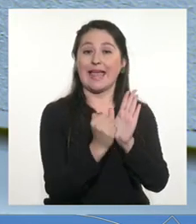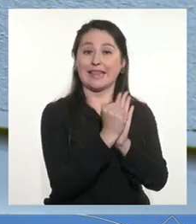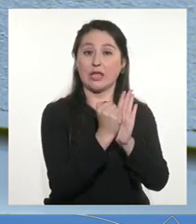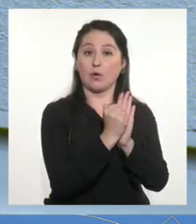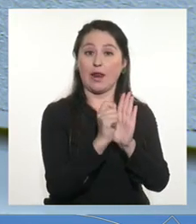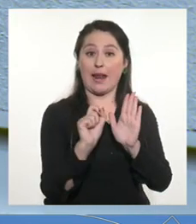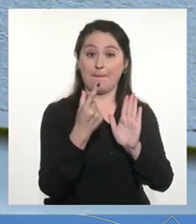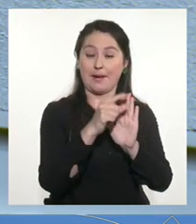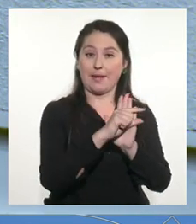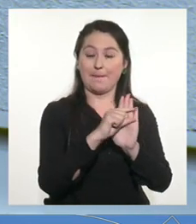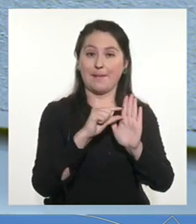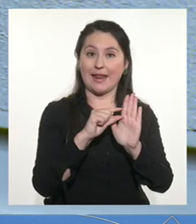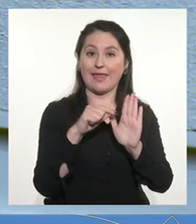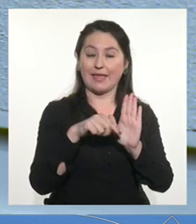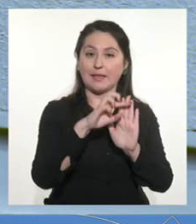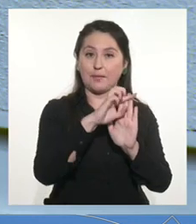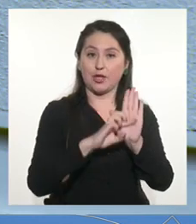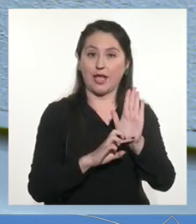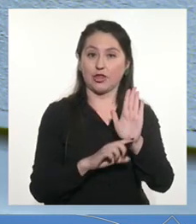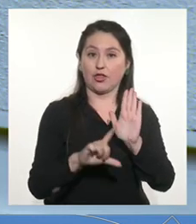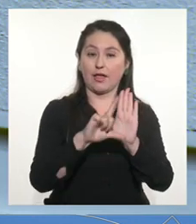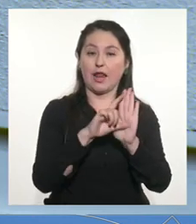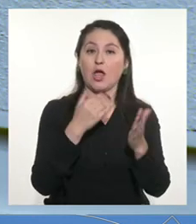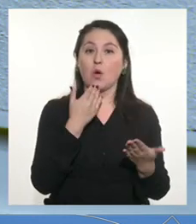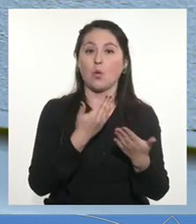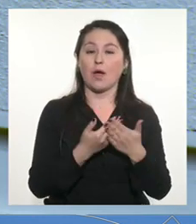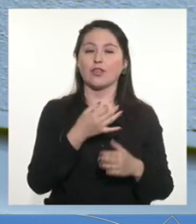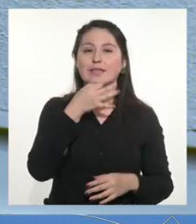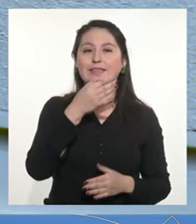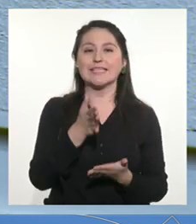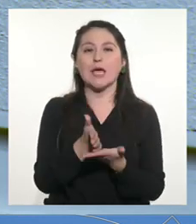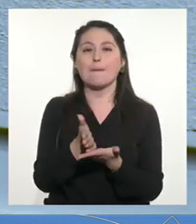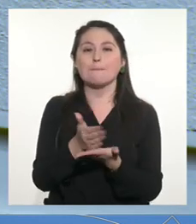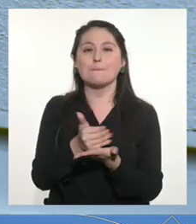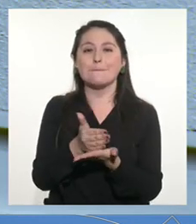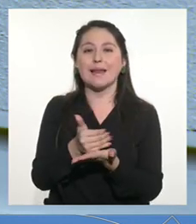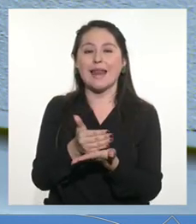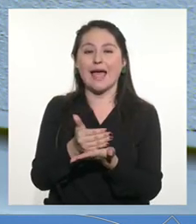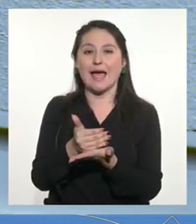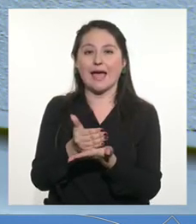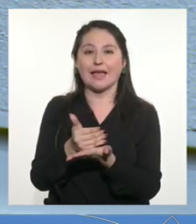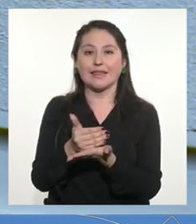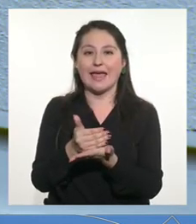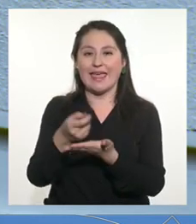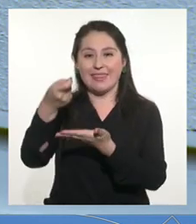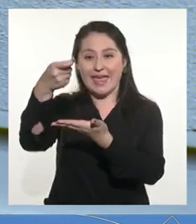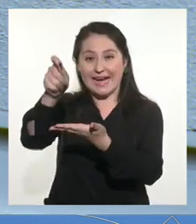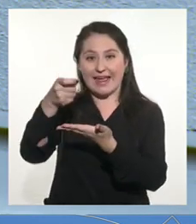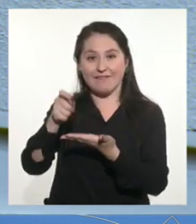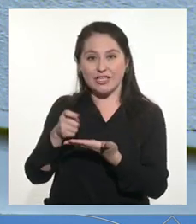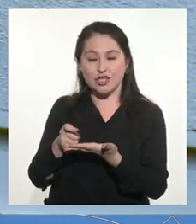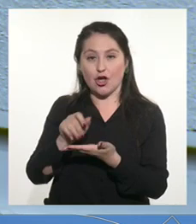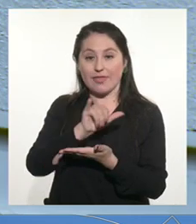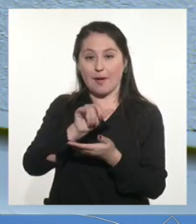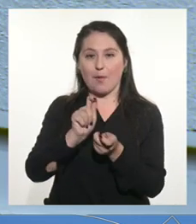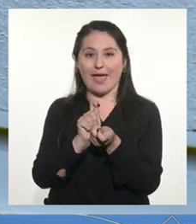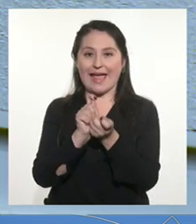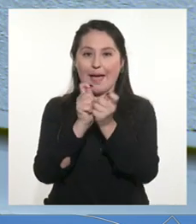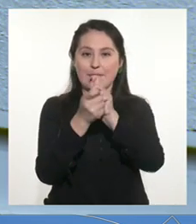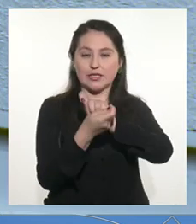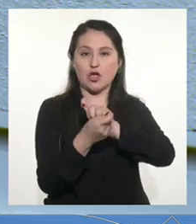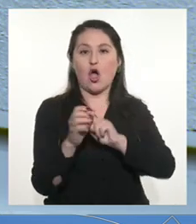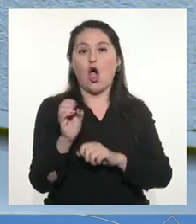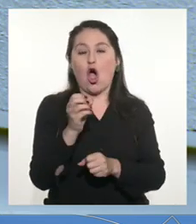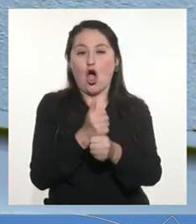primera parte de este proyecto de ley cuando se habla de un plan de revisión y posterior adecuación o derogación